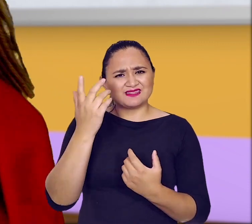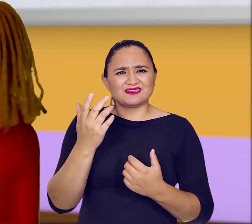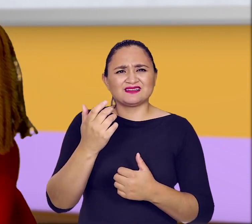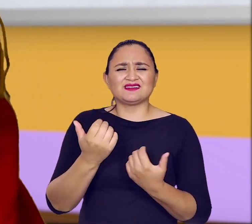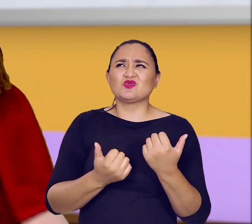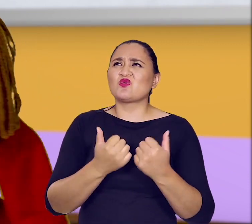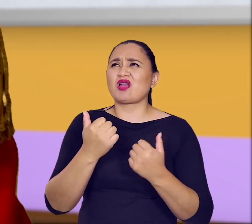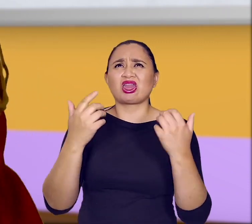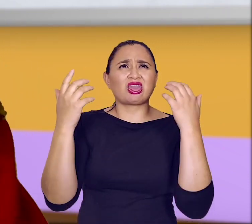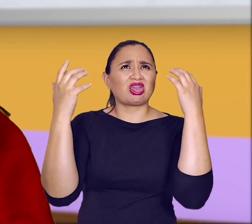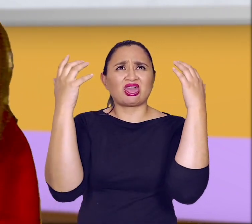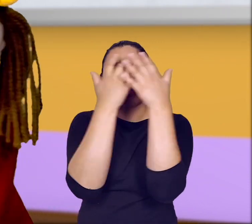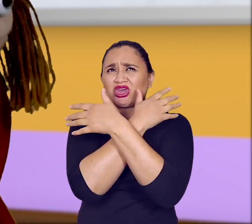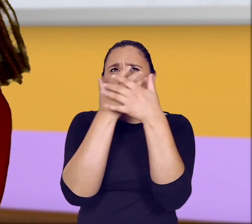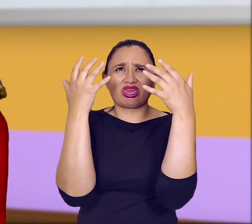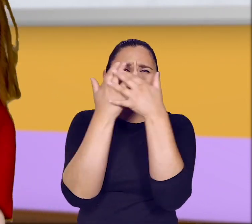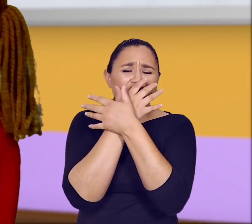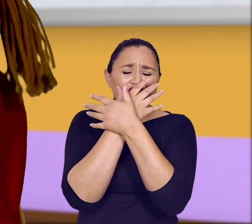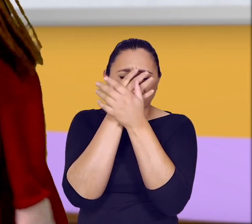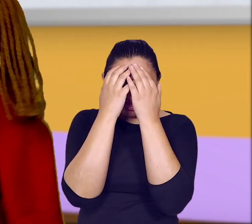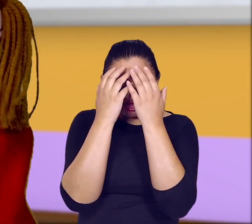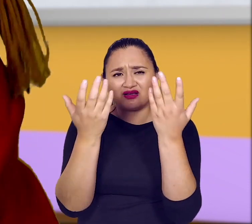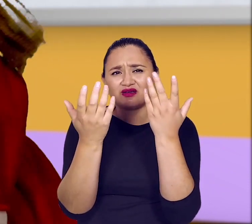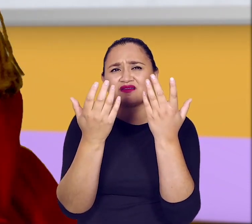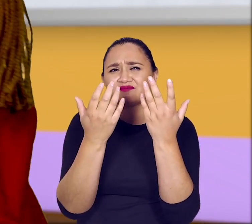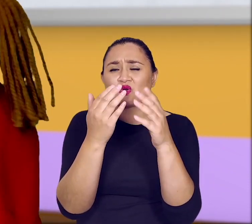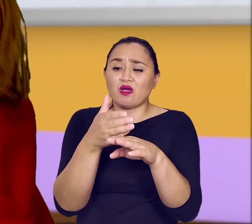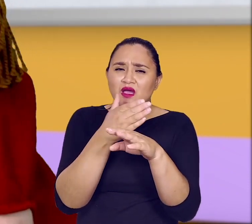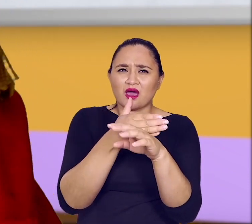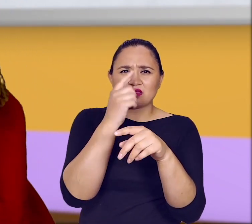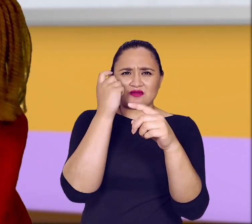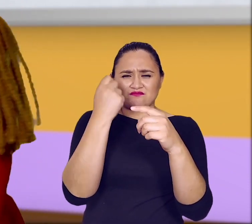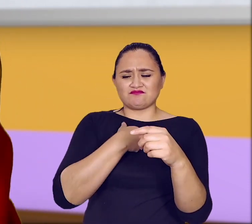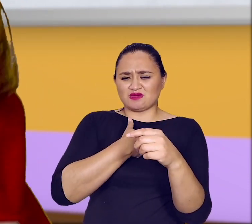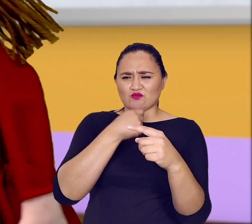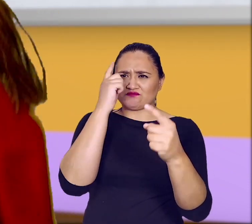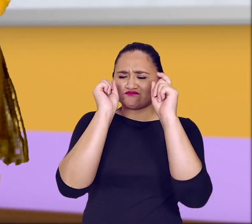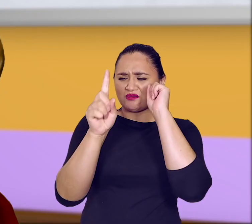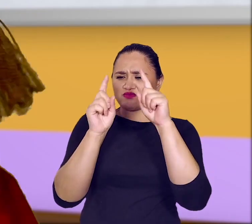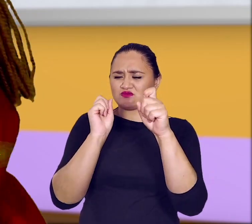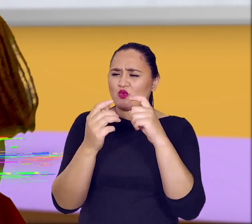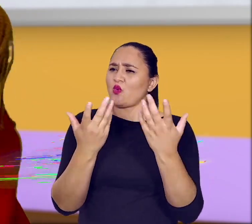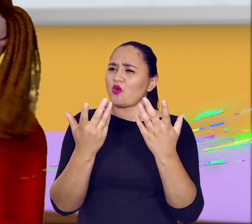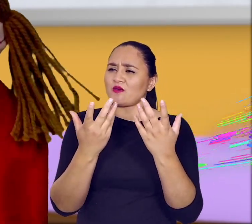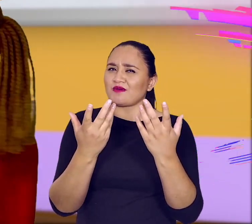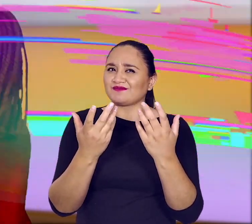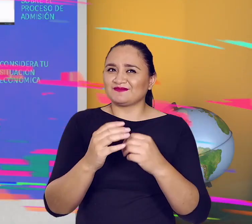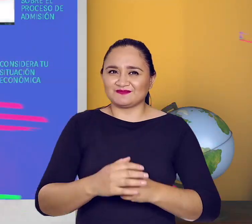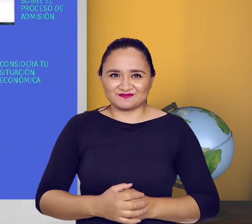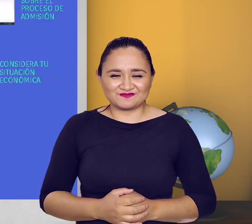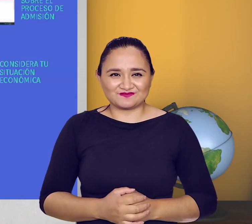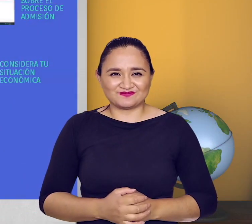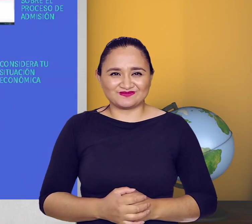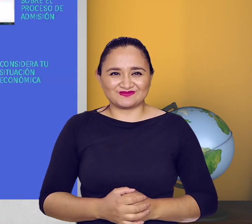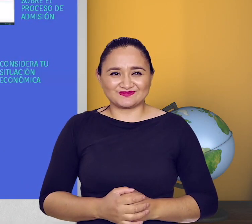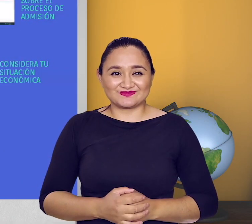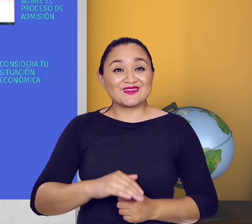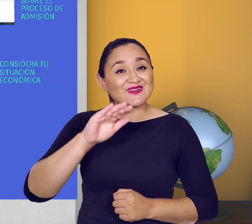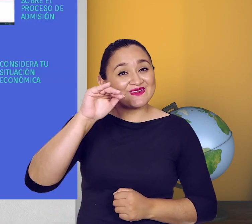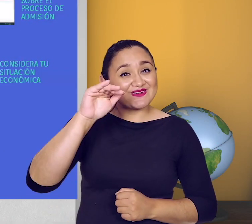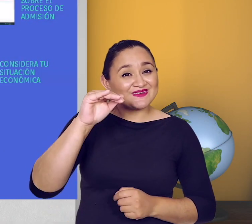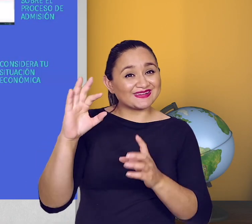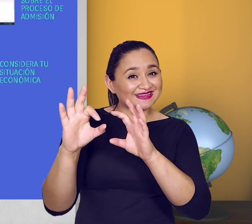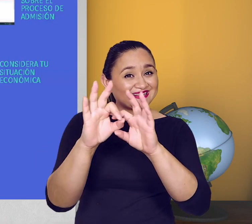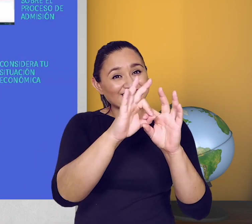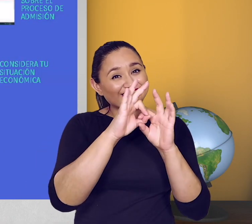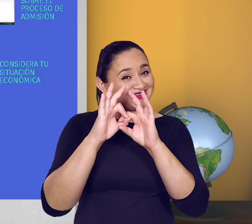de confusión de preguntas debo hacerme para elegir bien una profesión hola amigas y amigos